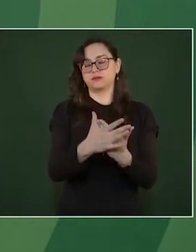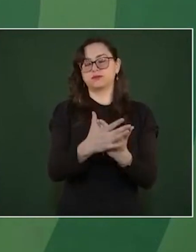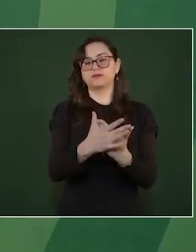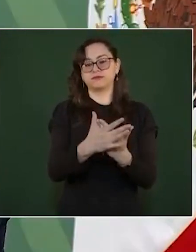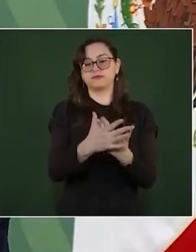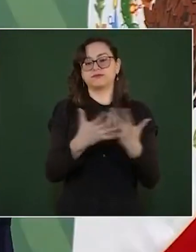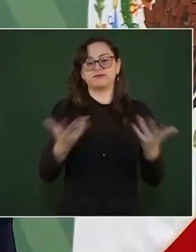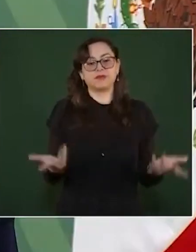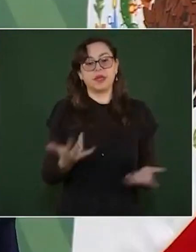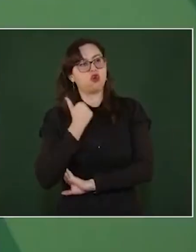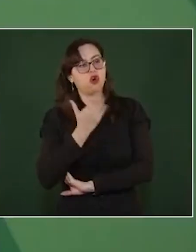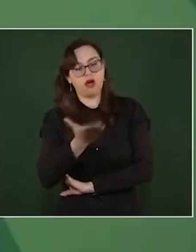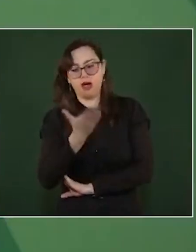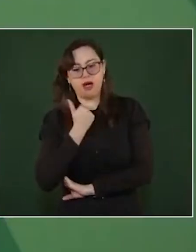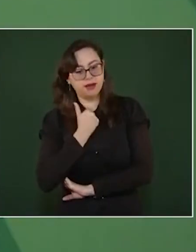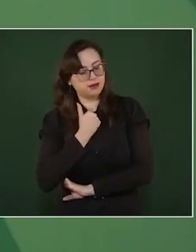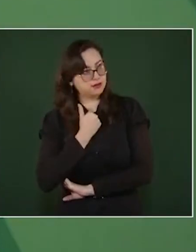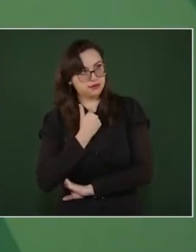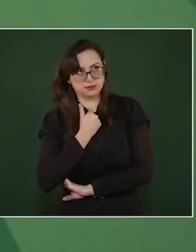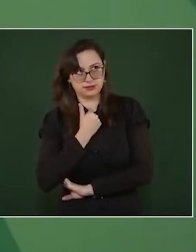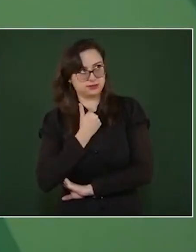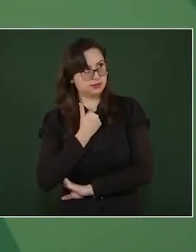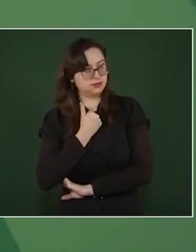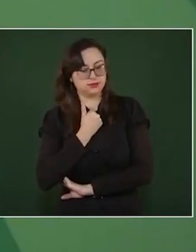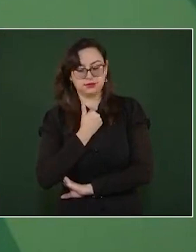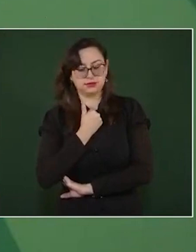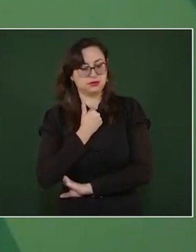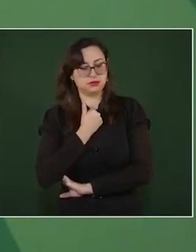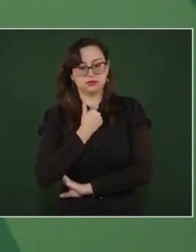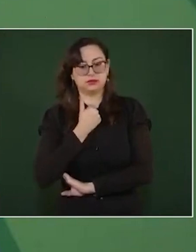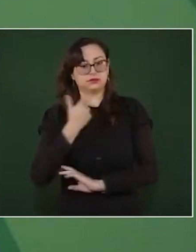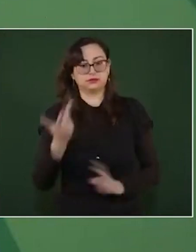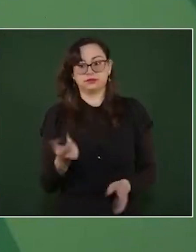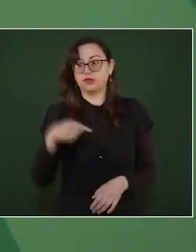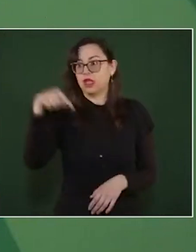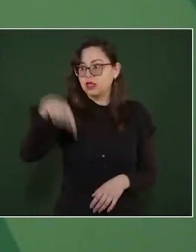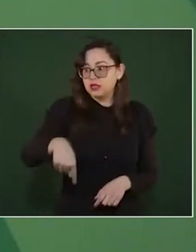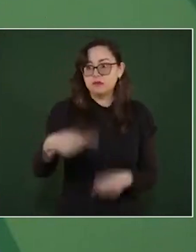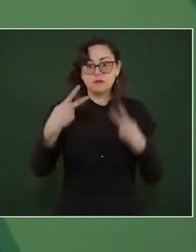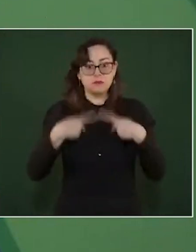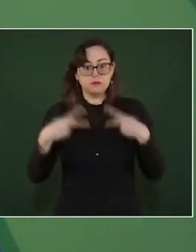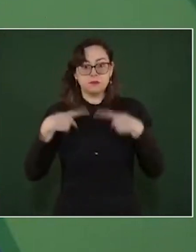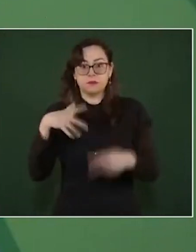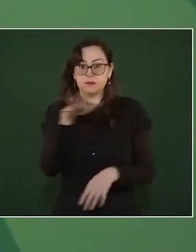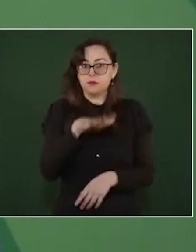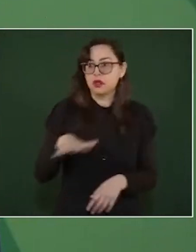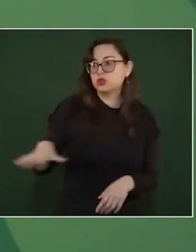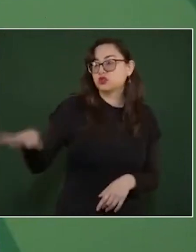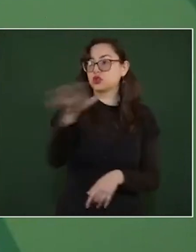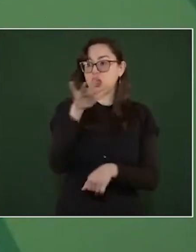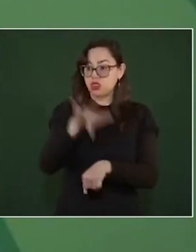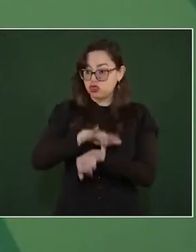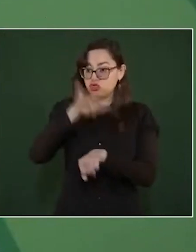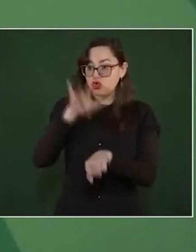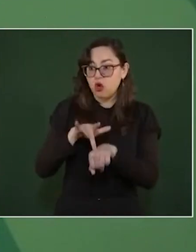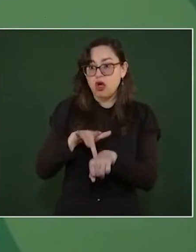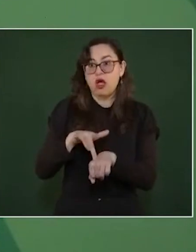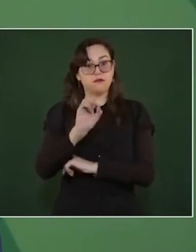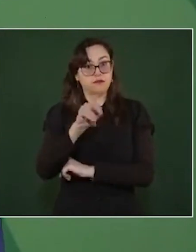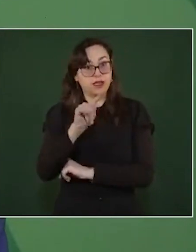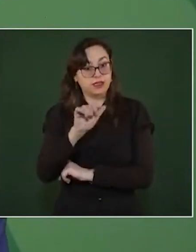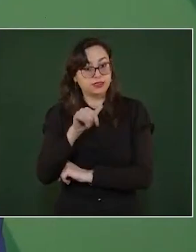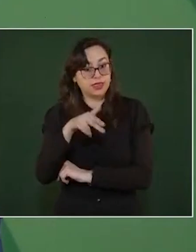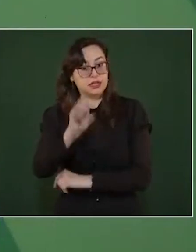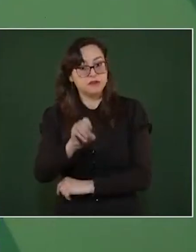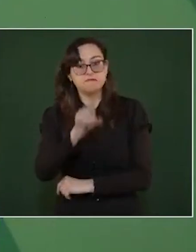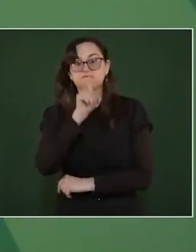nosotros no producimos fentanilo y nosotros no tenemos consumo de fentanilo. Y lamentamos mucho lo que está pasando en Estados Unidos.